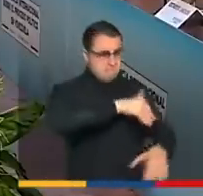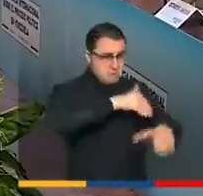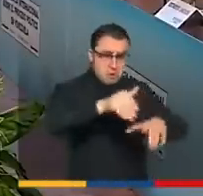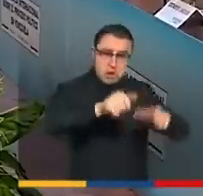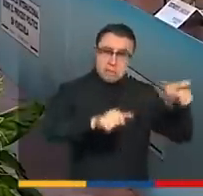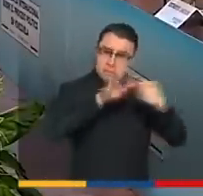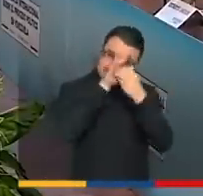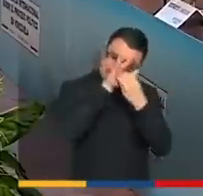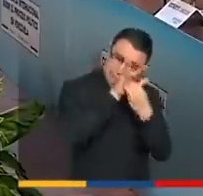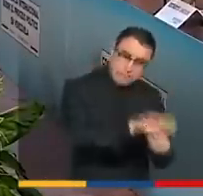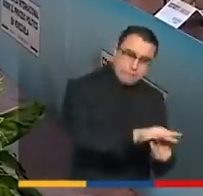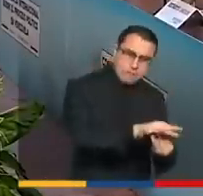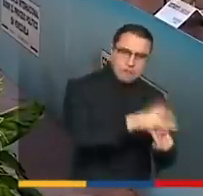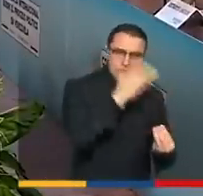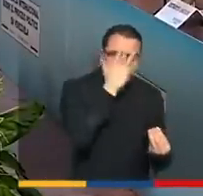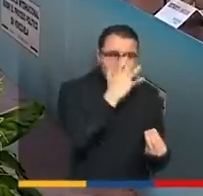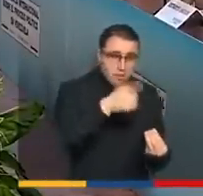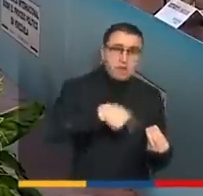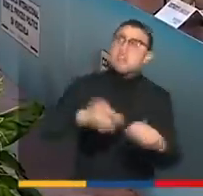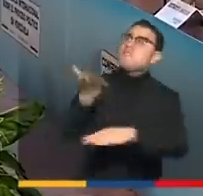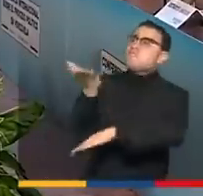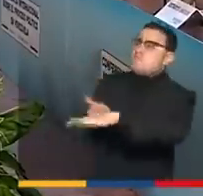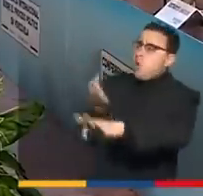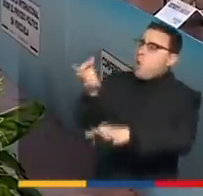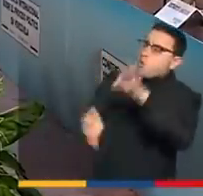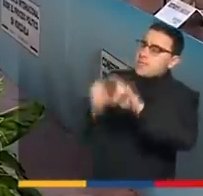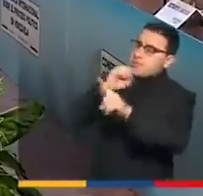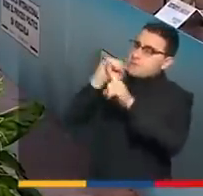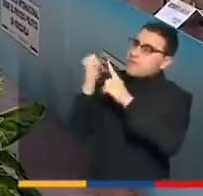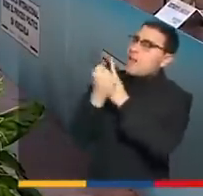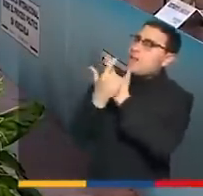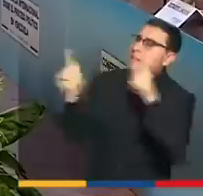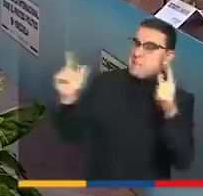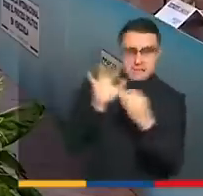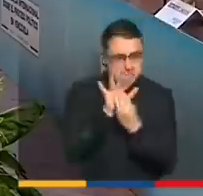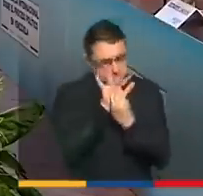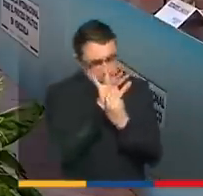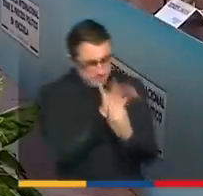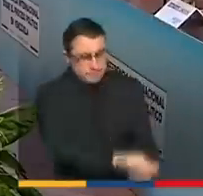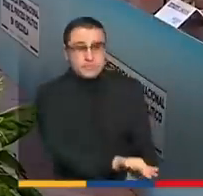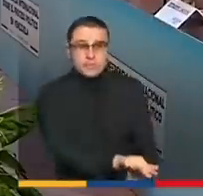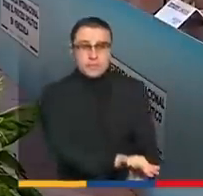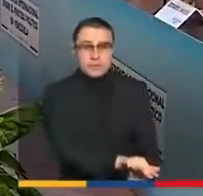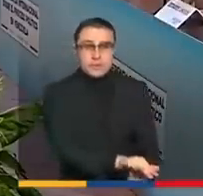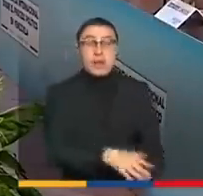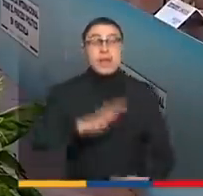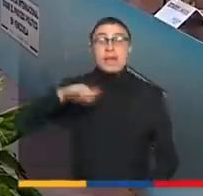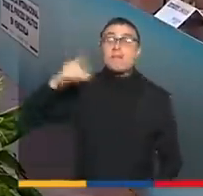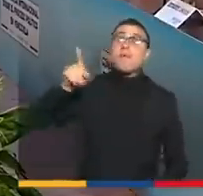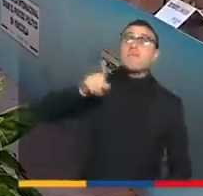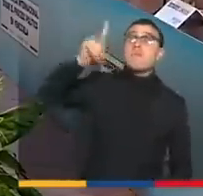de personas demandaban justicia social y libertad. Y al norte